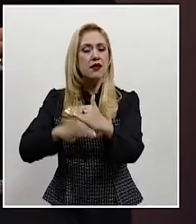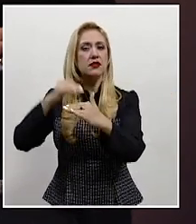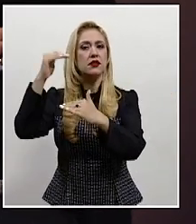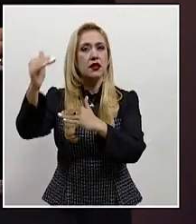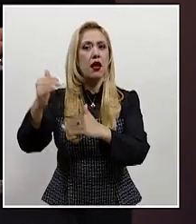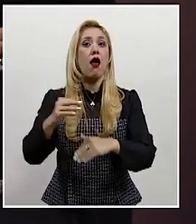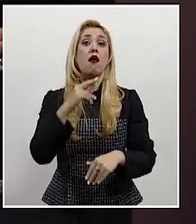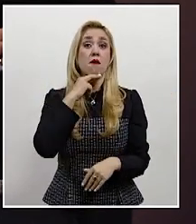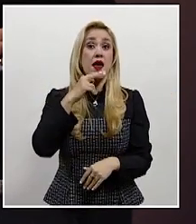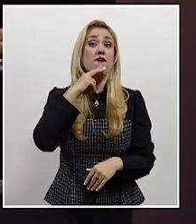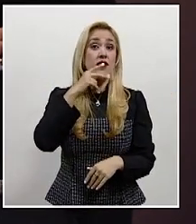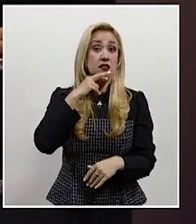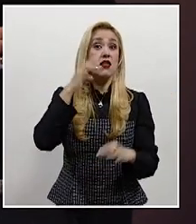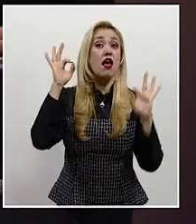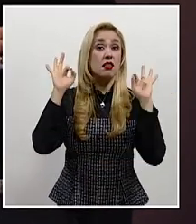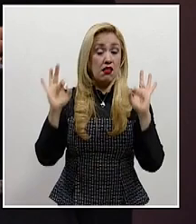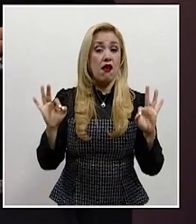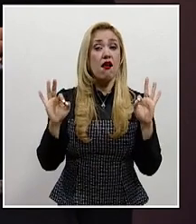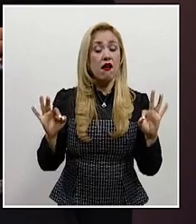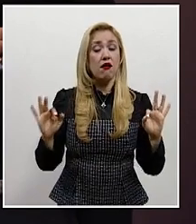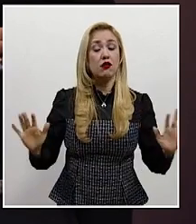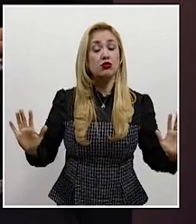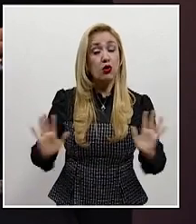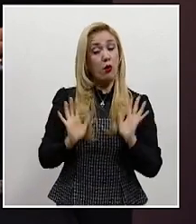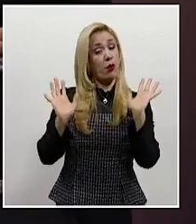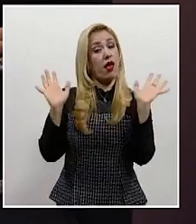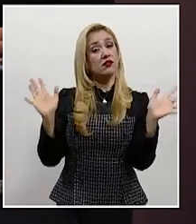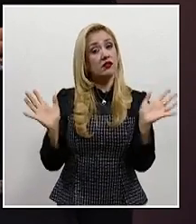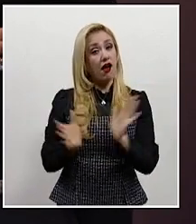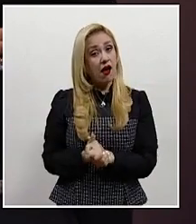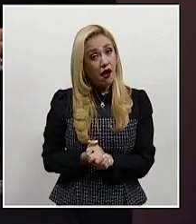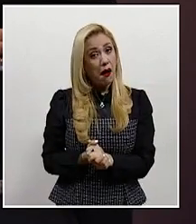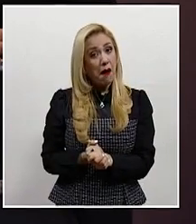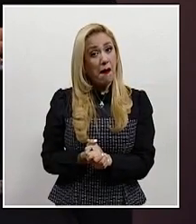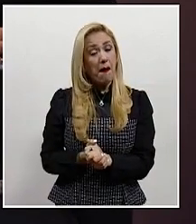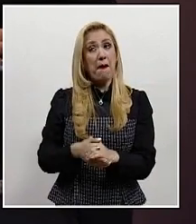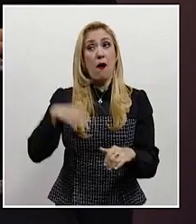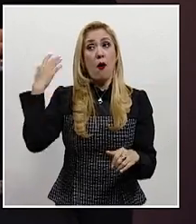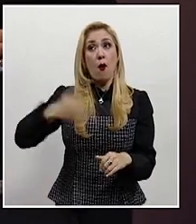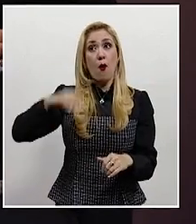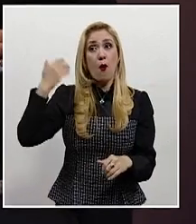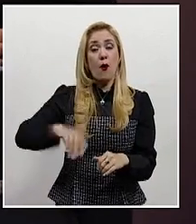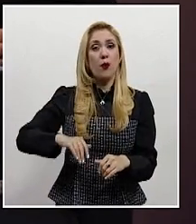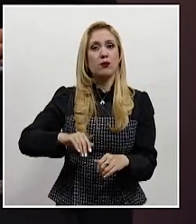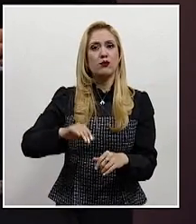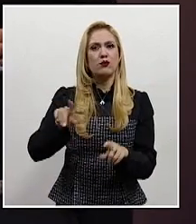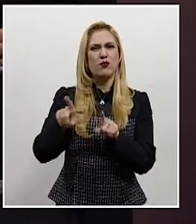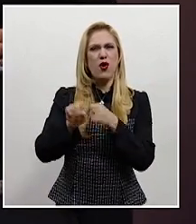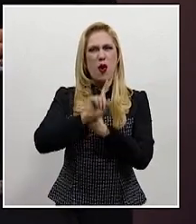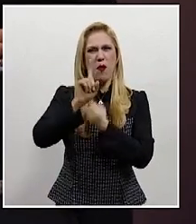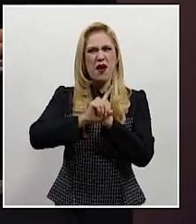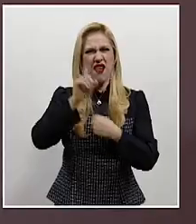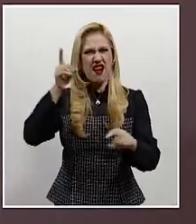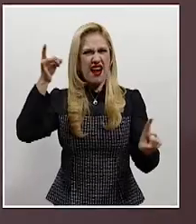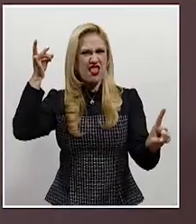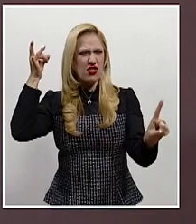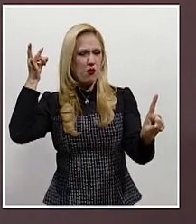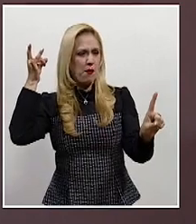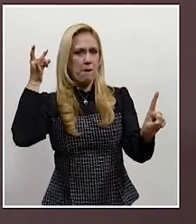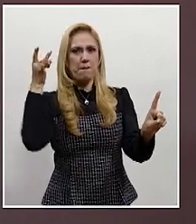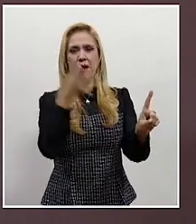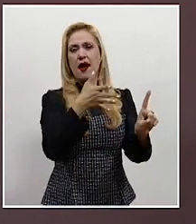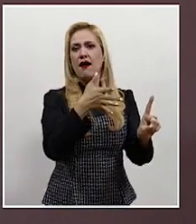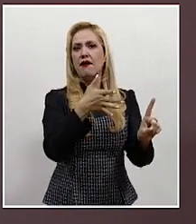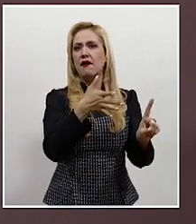muy eficiente y es una gran sorpresa que se haya superado el reto, por ejemplo, de la eficiencia